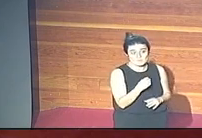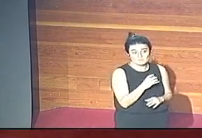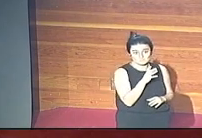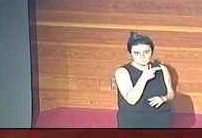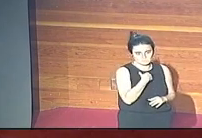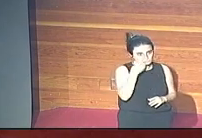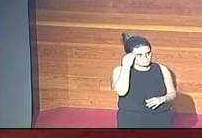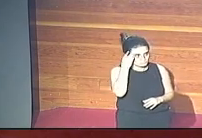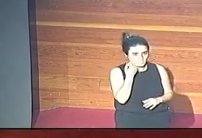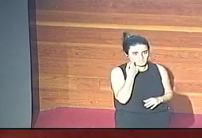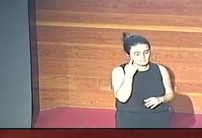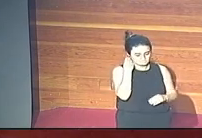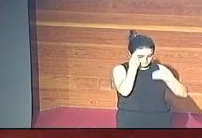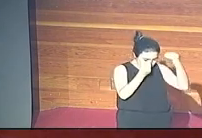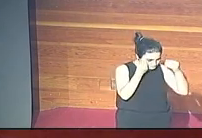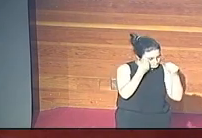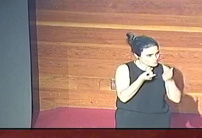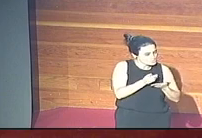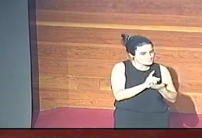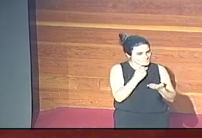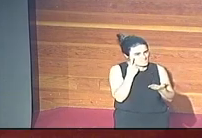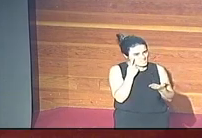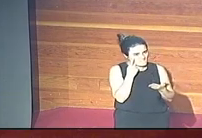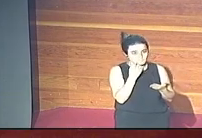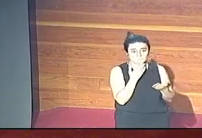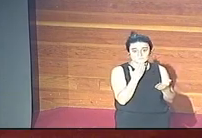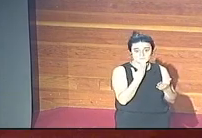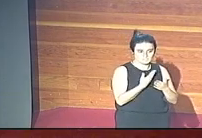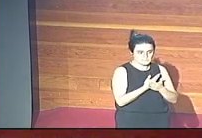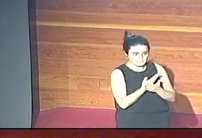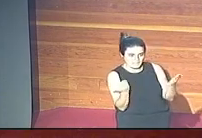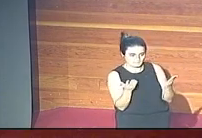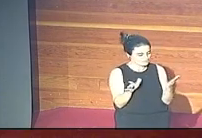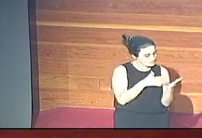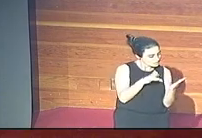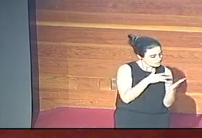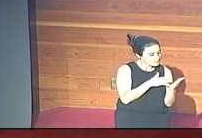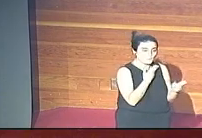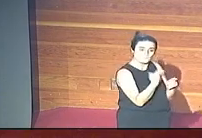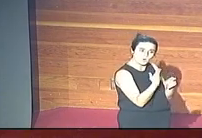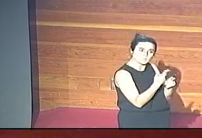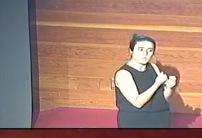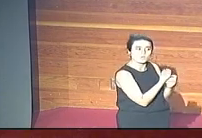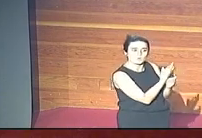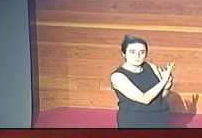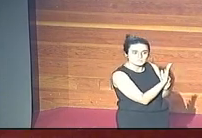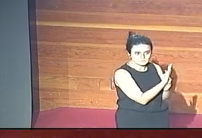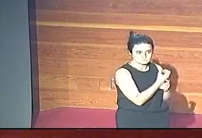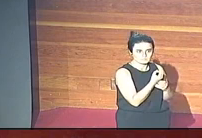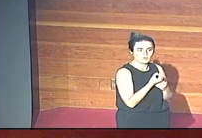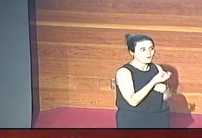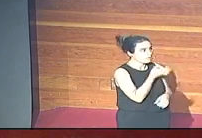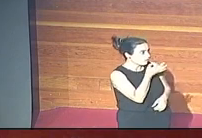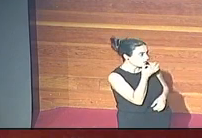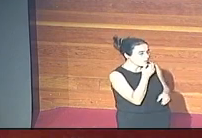replantear un poco cuántas páginas dedicamos a política o cuántas páginas a declaraciones de políticos y